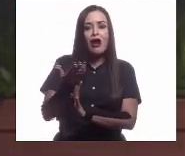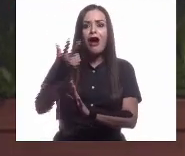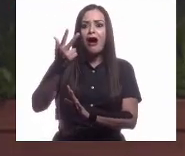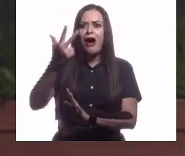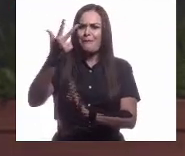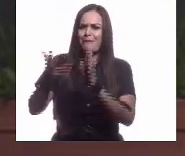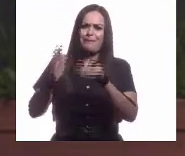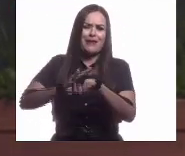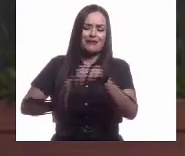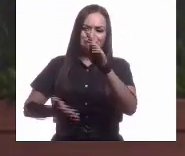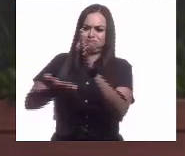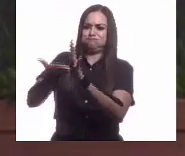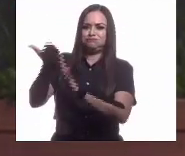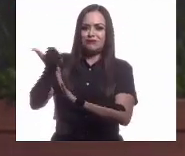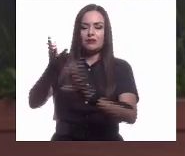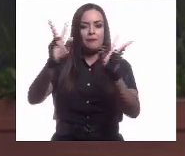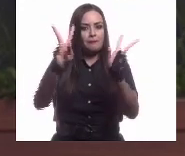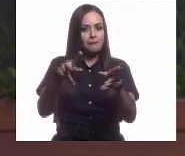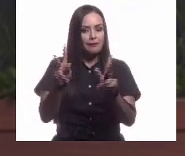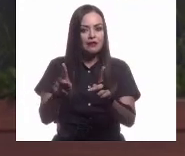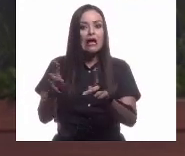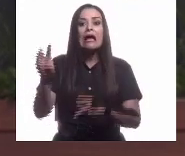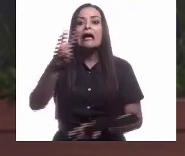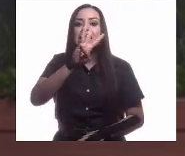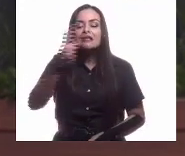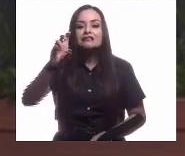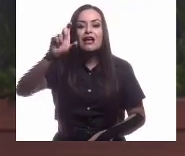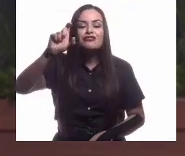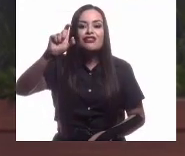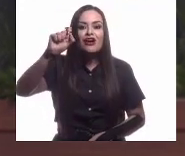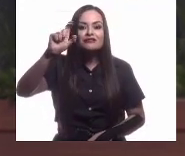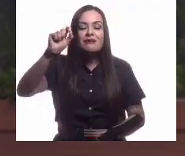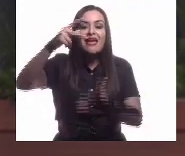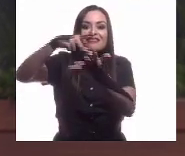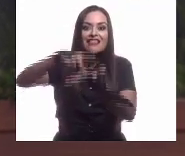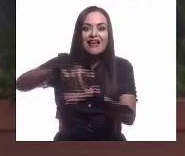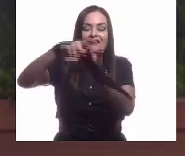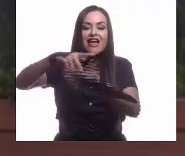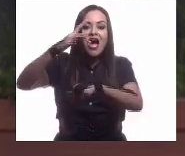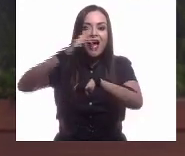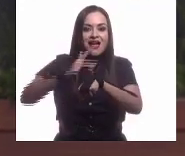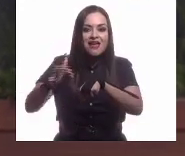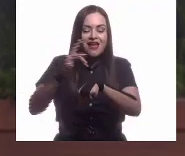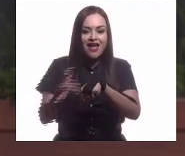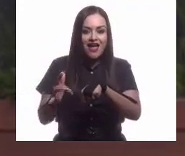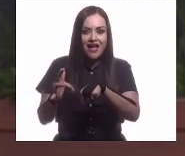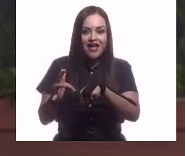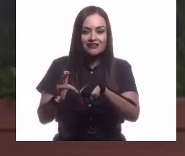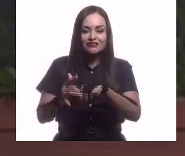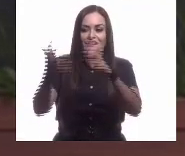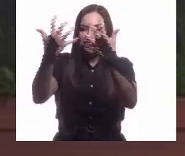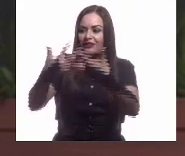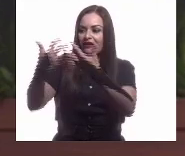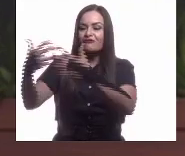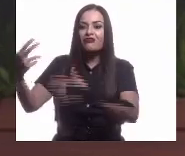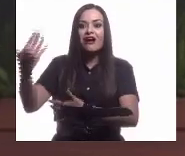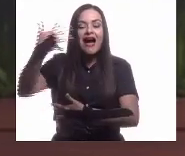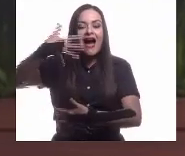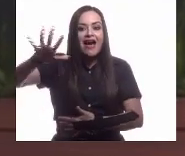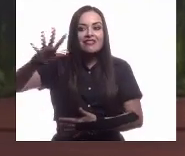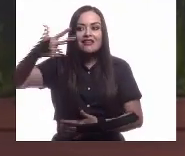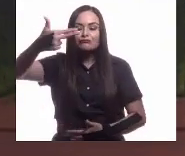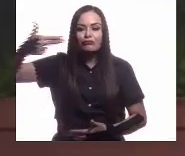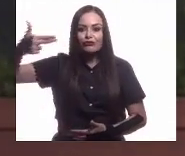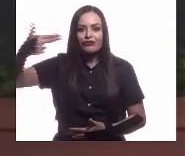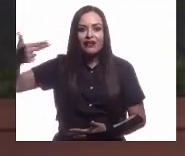8 veces. Venden 320 kilogramos de queso a 10 cadenas hoteleras y ahora no les